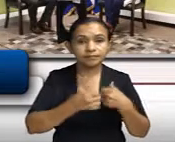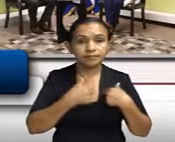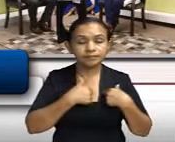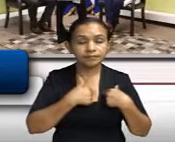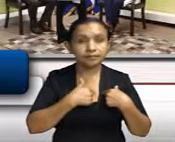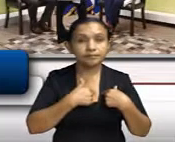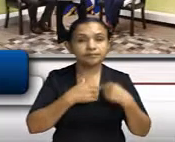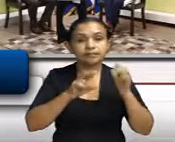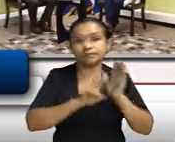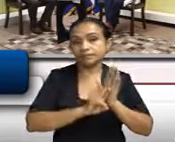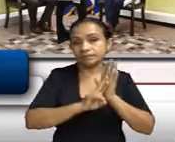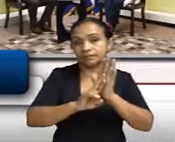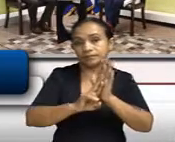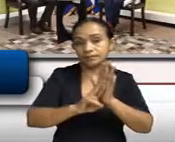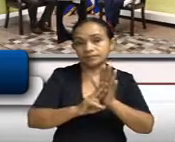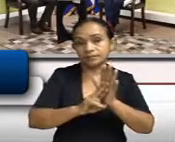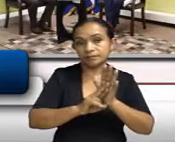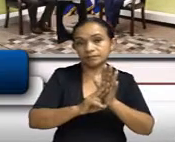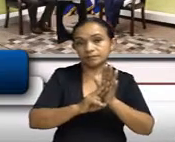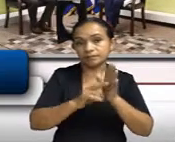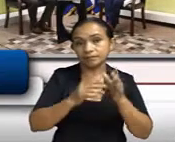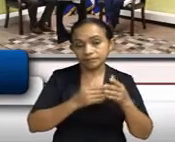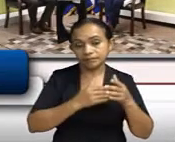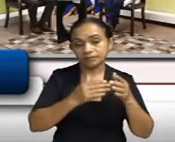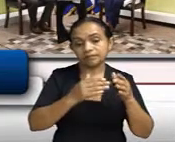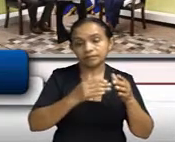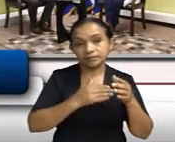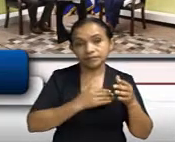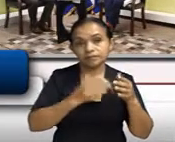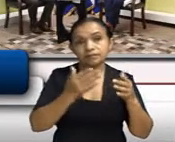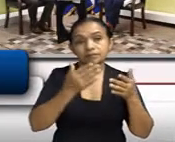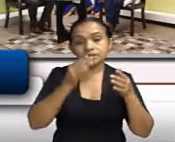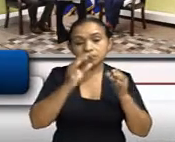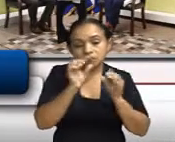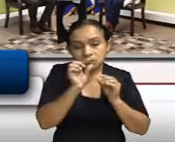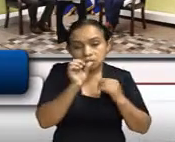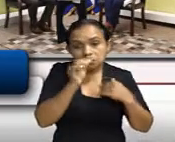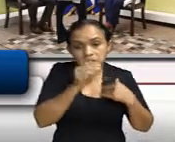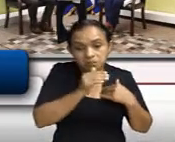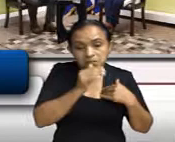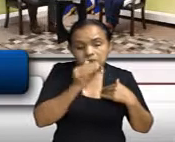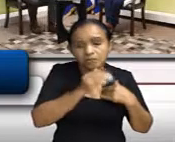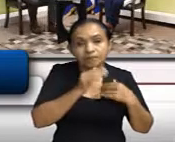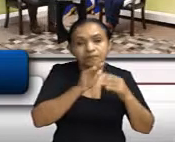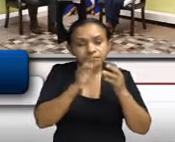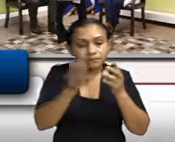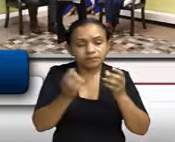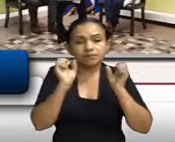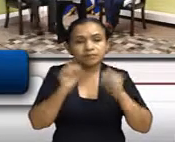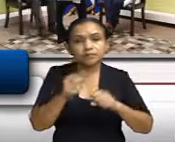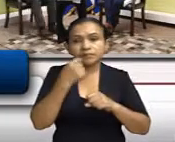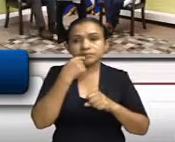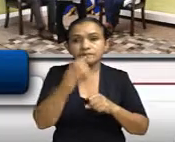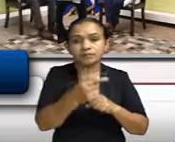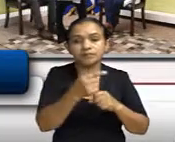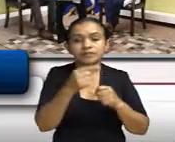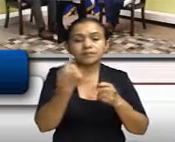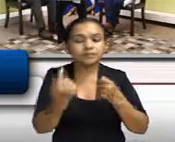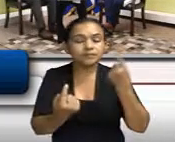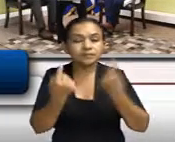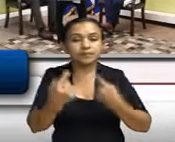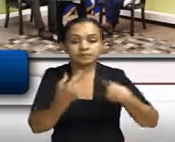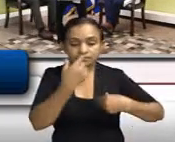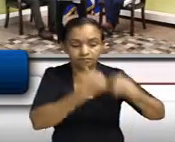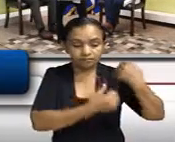es el ultrasonido del corazón, vemos el movimiento del corazón. Y si está disminuido en sus paredes, podemos inferir qué arteria está